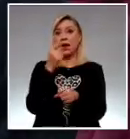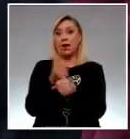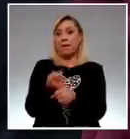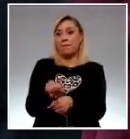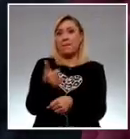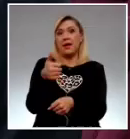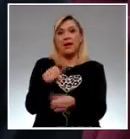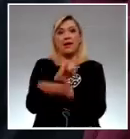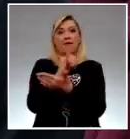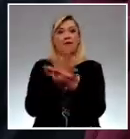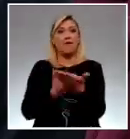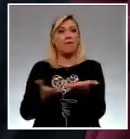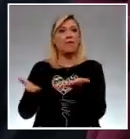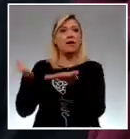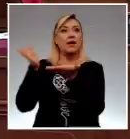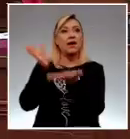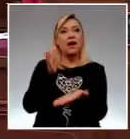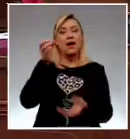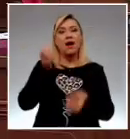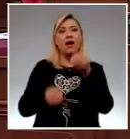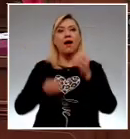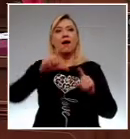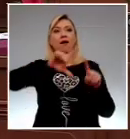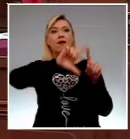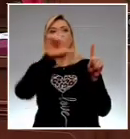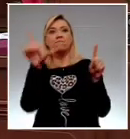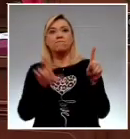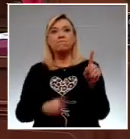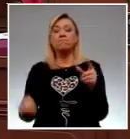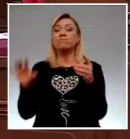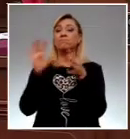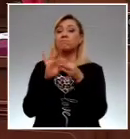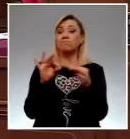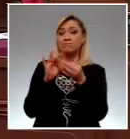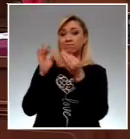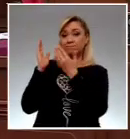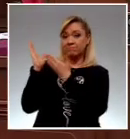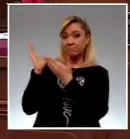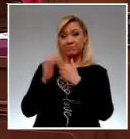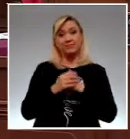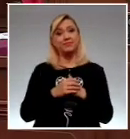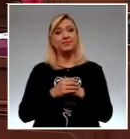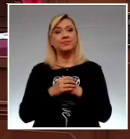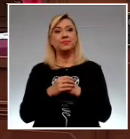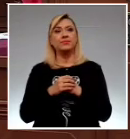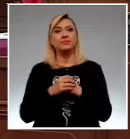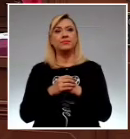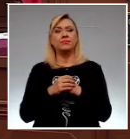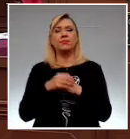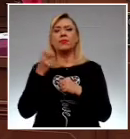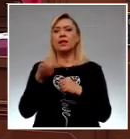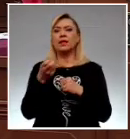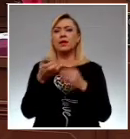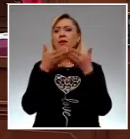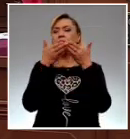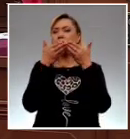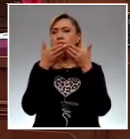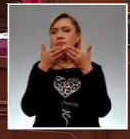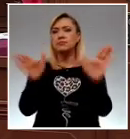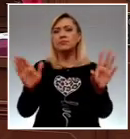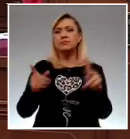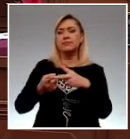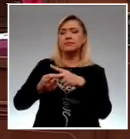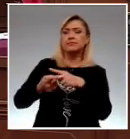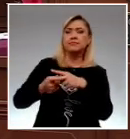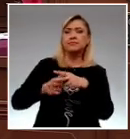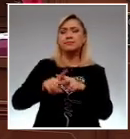frente del poder judicial de la federación se abre esta sesión pública conjunta del